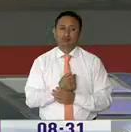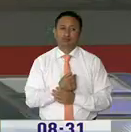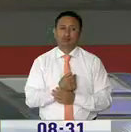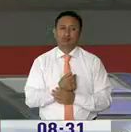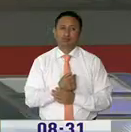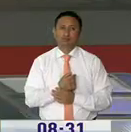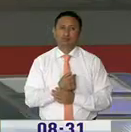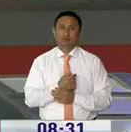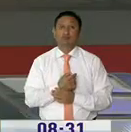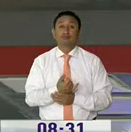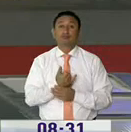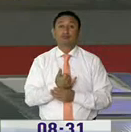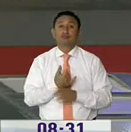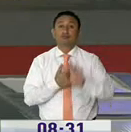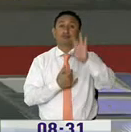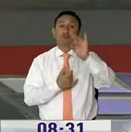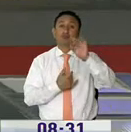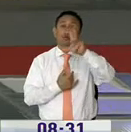Enríquez.